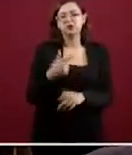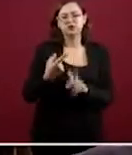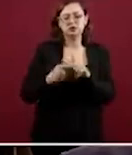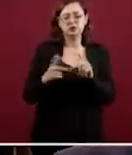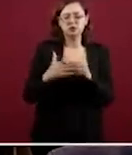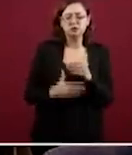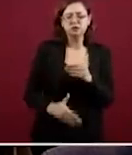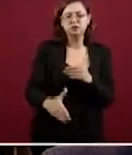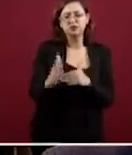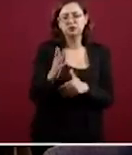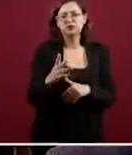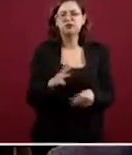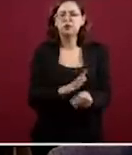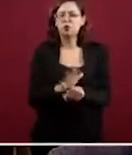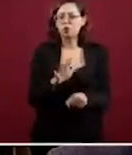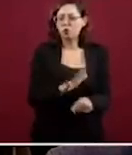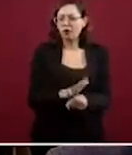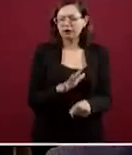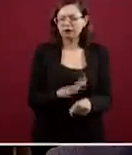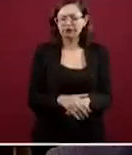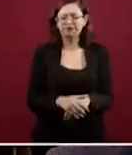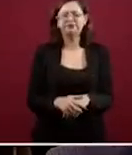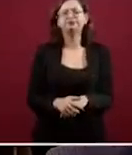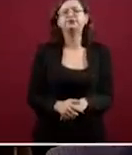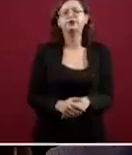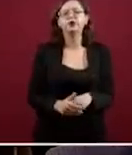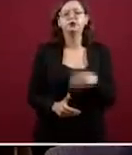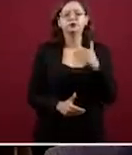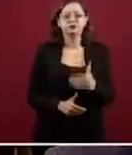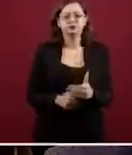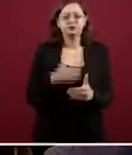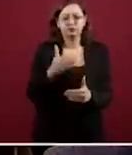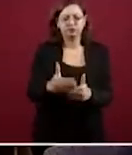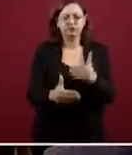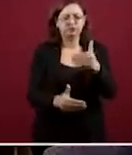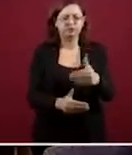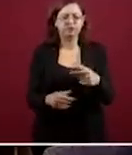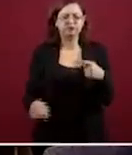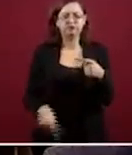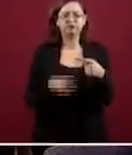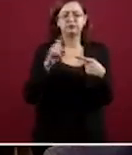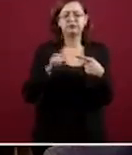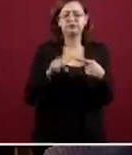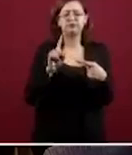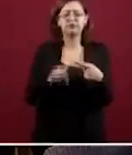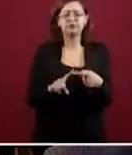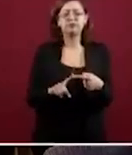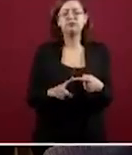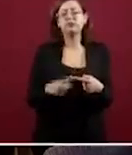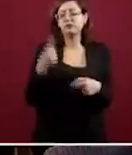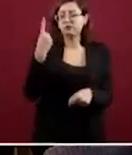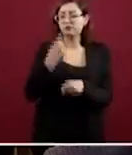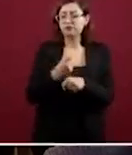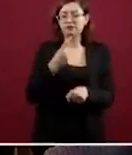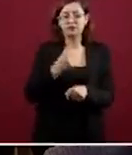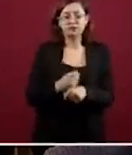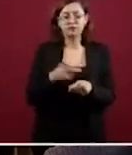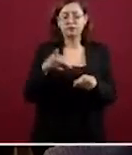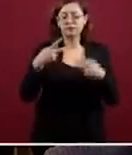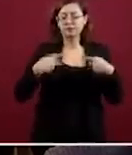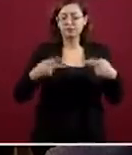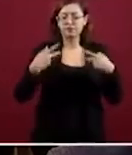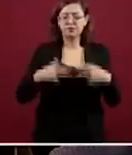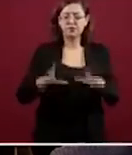tiene un procedimiento la primera parte del procedimiento es la orden de detención provisional